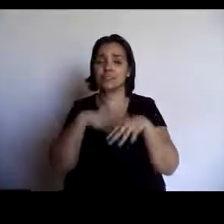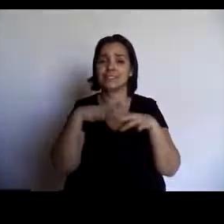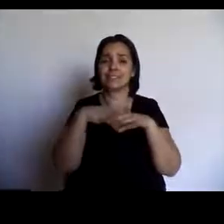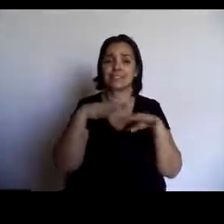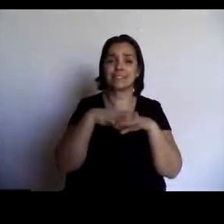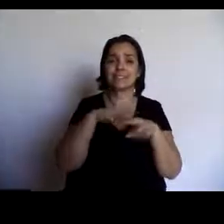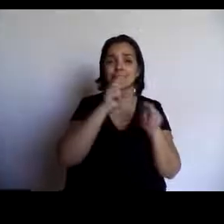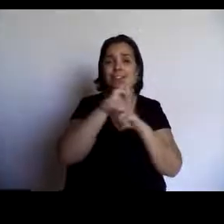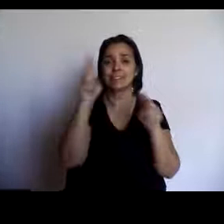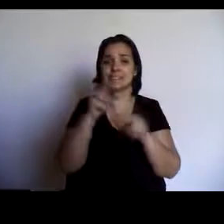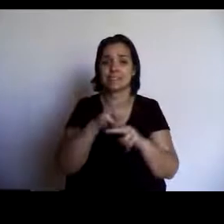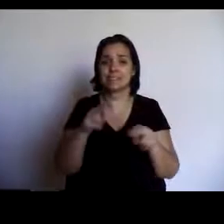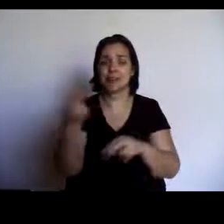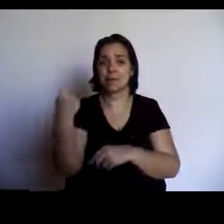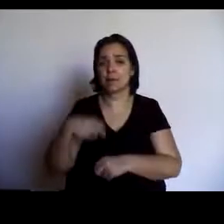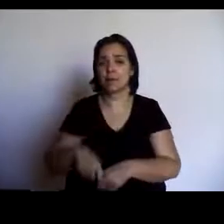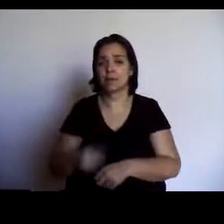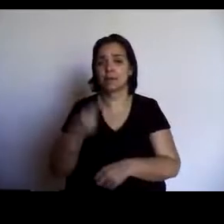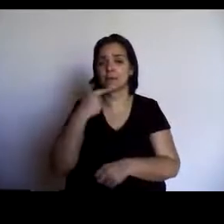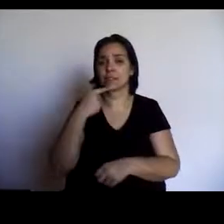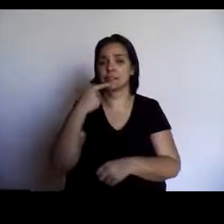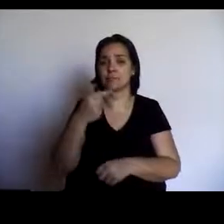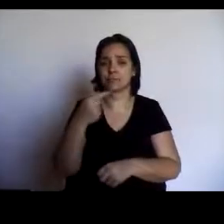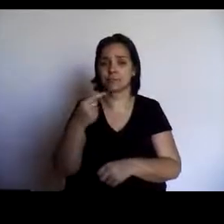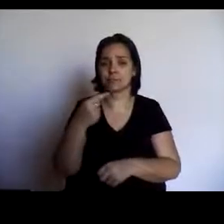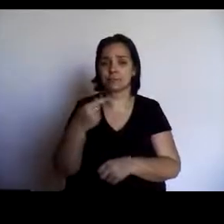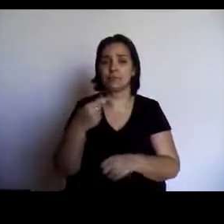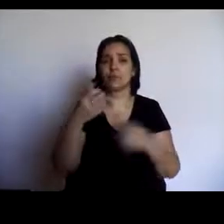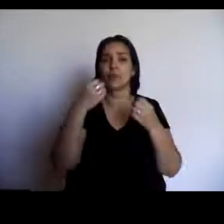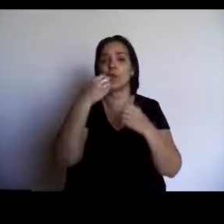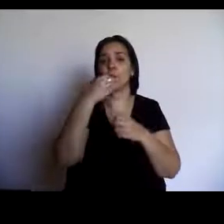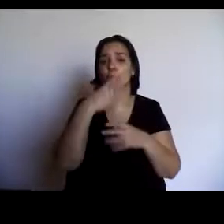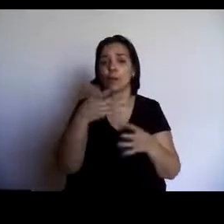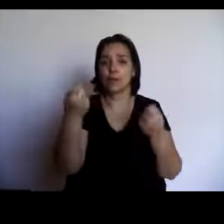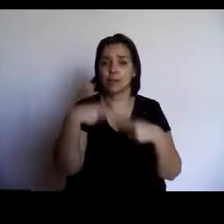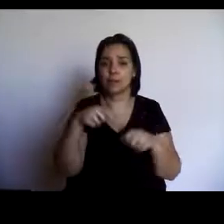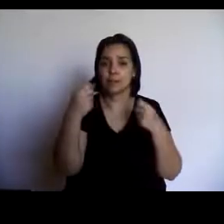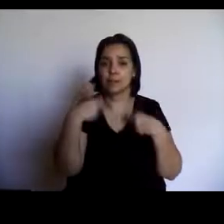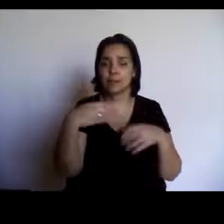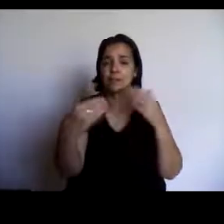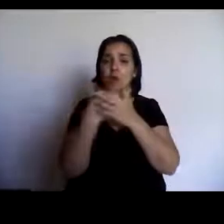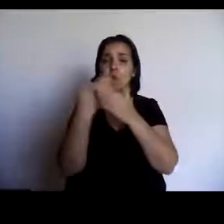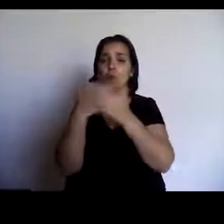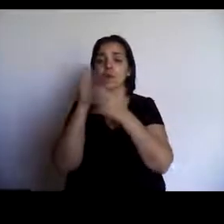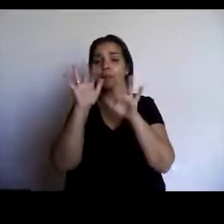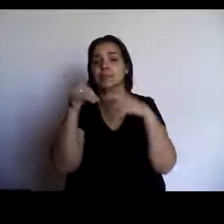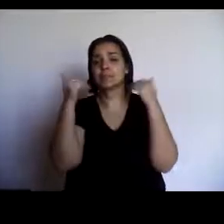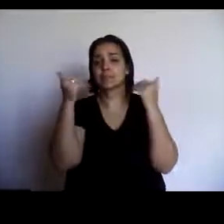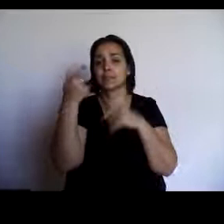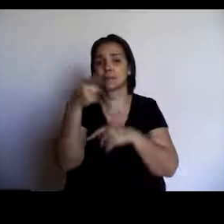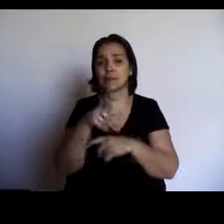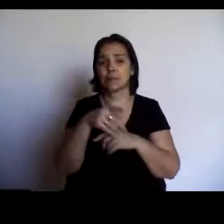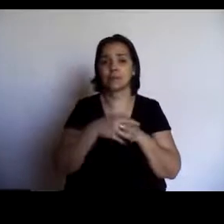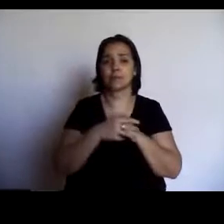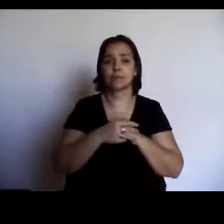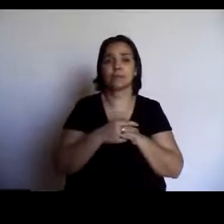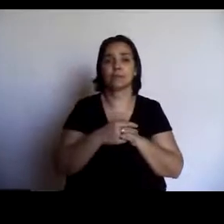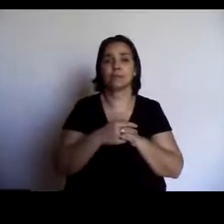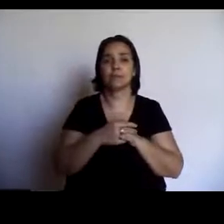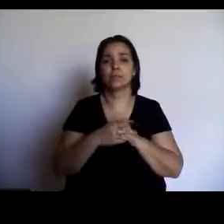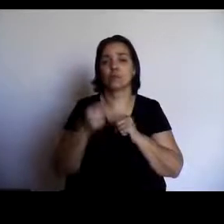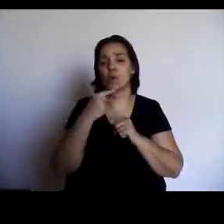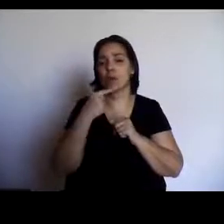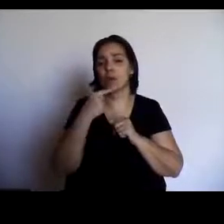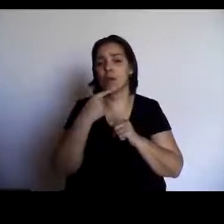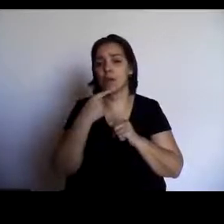y profesionales, la transferencia de buenas prácticas a través de jornadas y seminarios y el